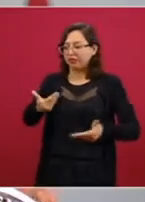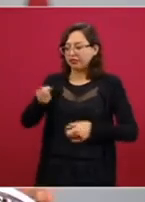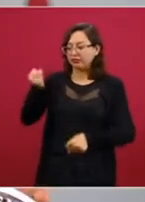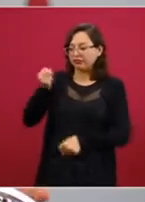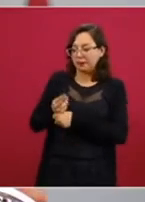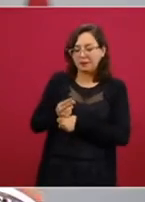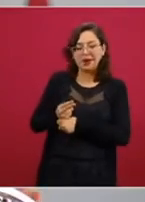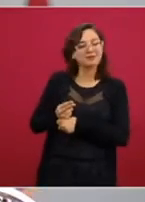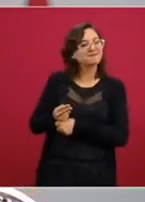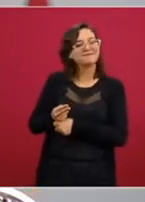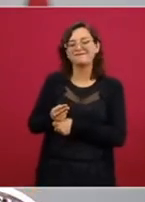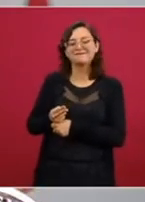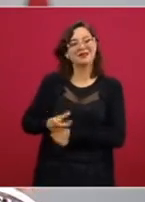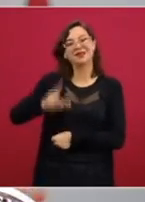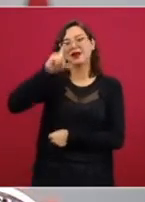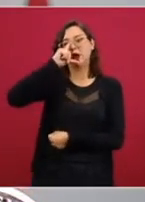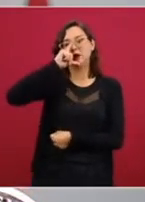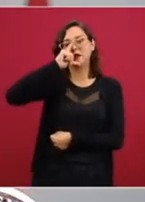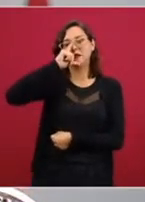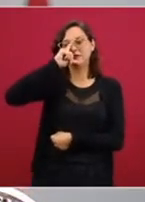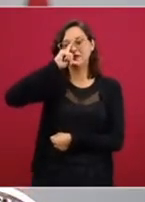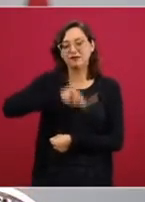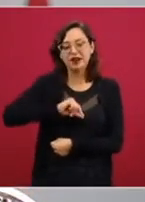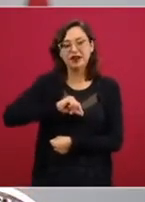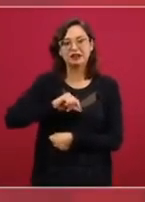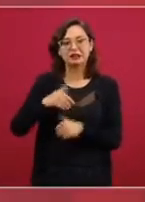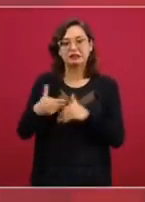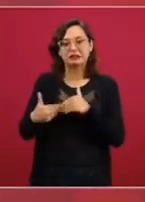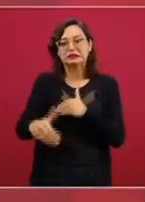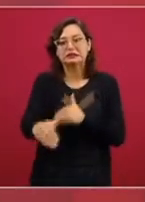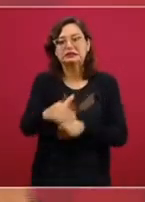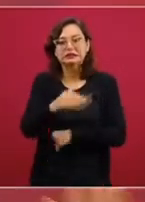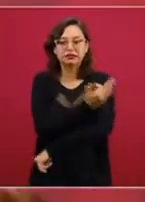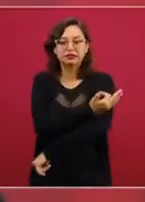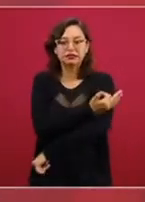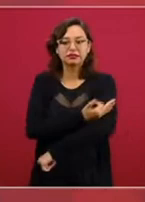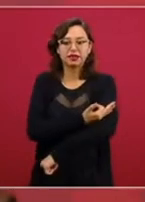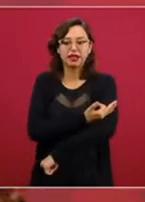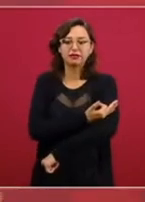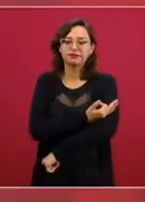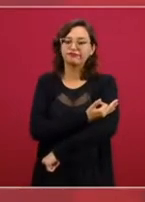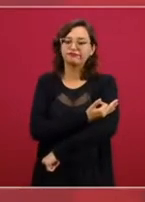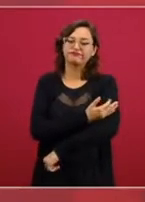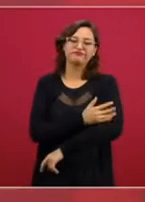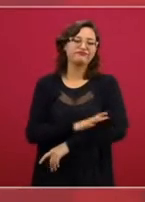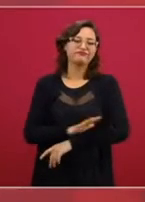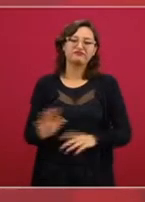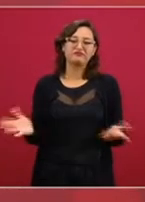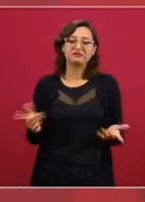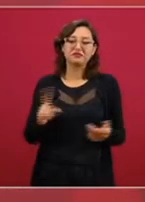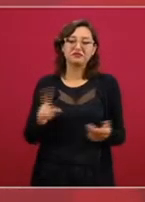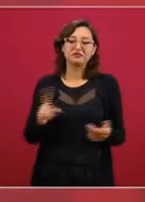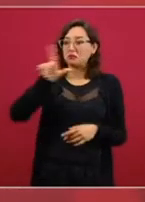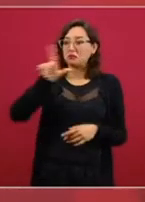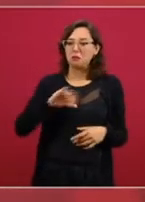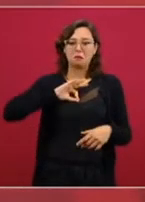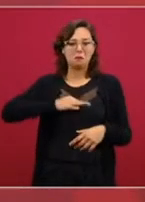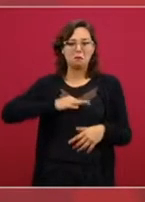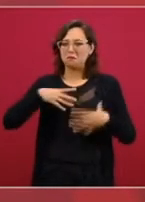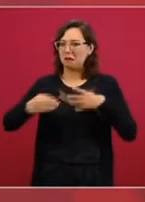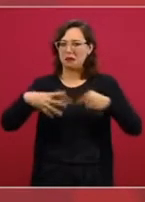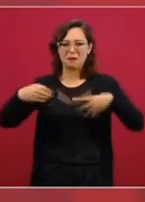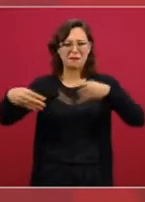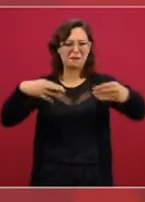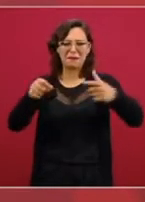de tomar las medidas en el momento temprano, y después ya fue hasta cierto punto incontenible